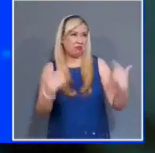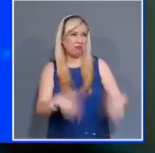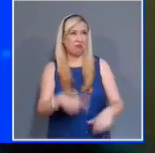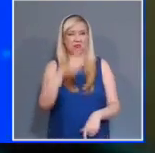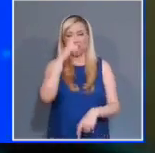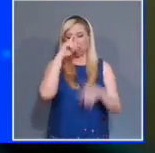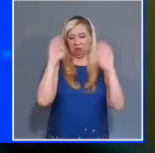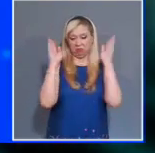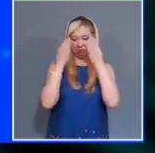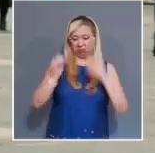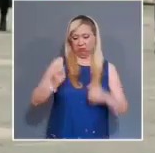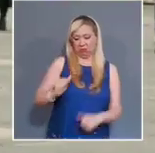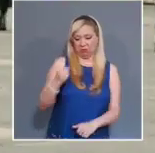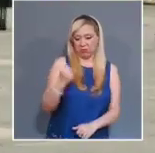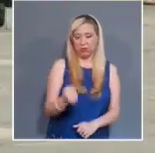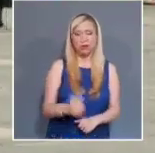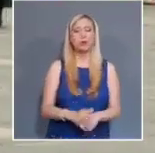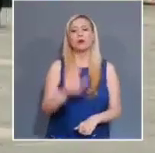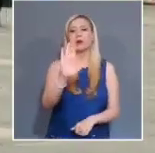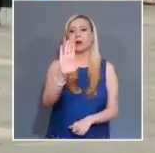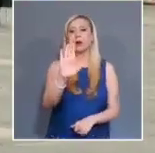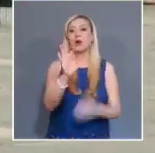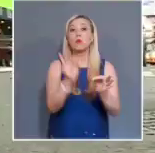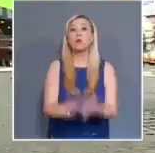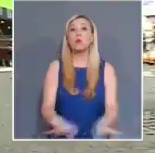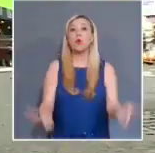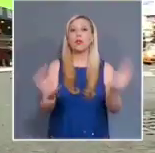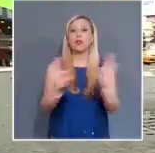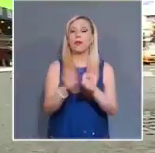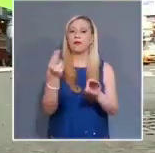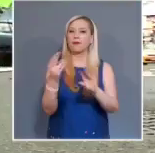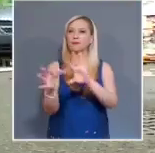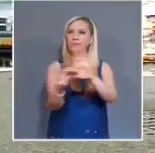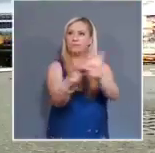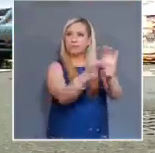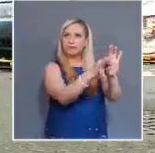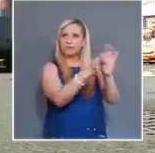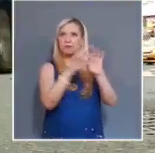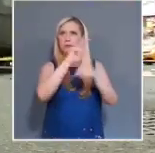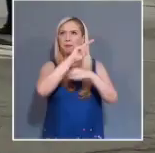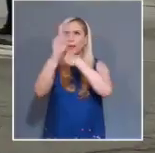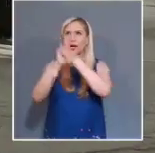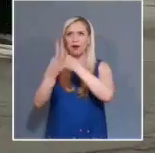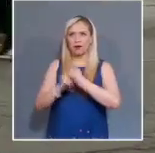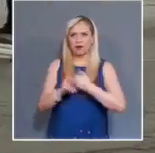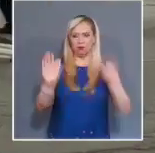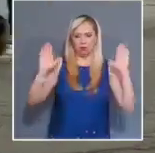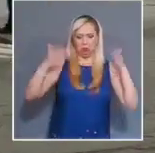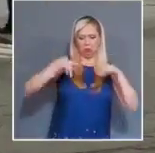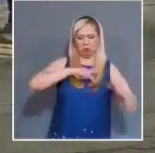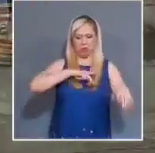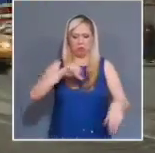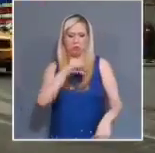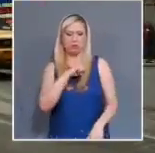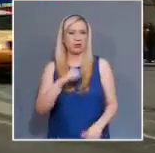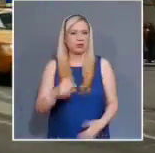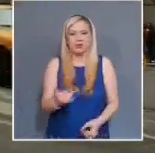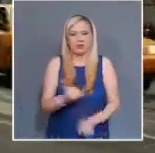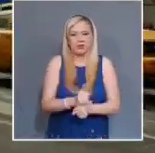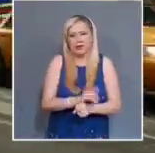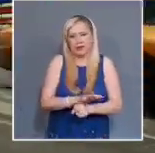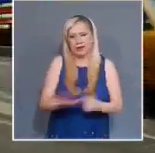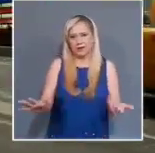neoliberalismo es el globalismo. Al final, pidieron no dar marcha atrás ante fenómenos como